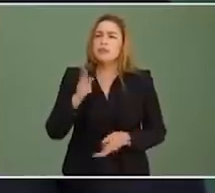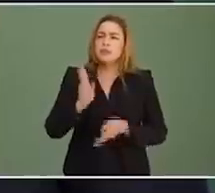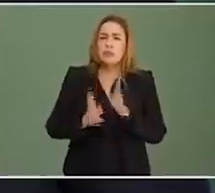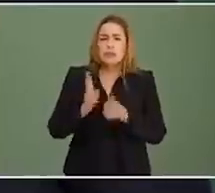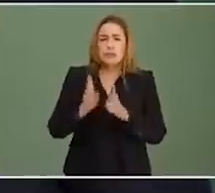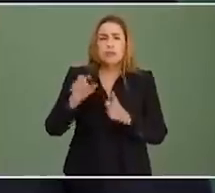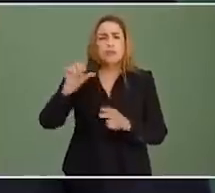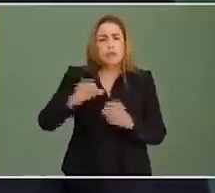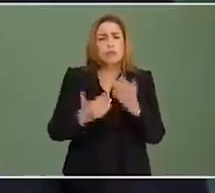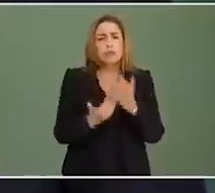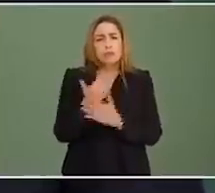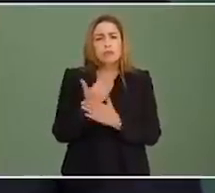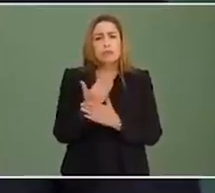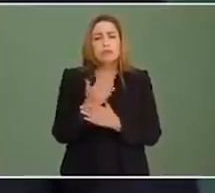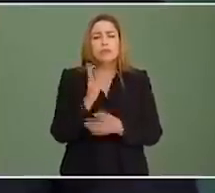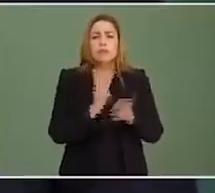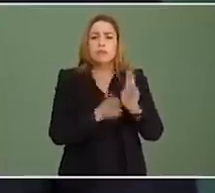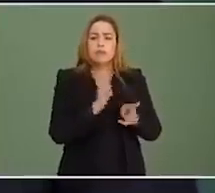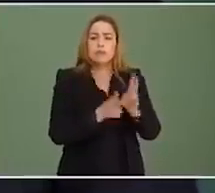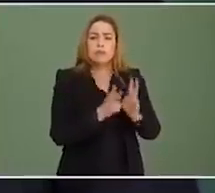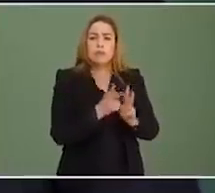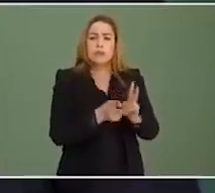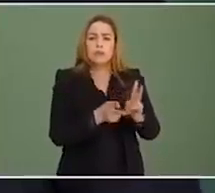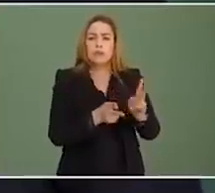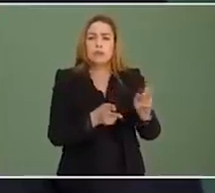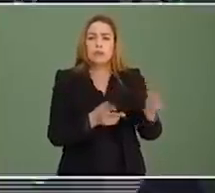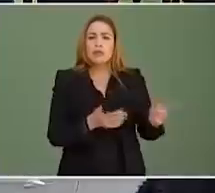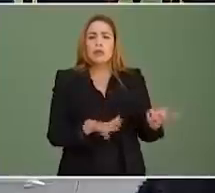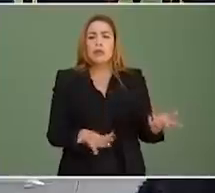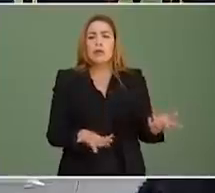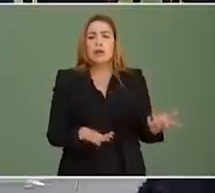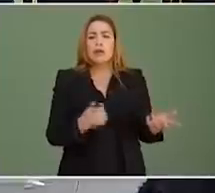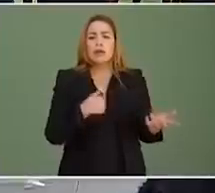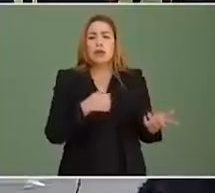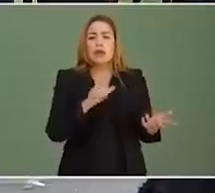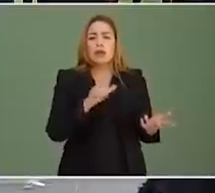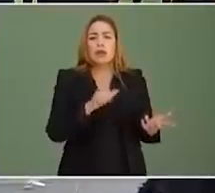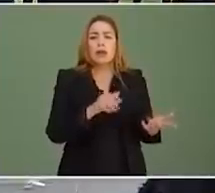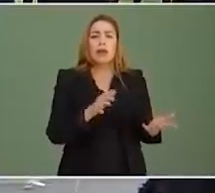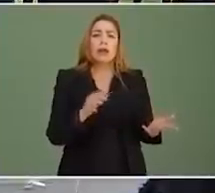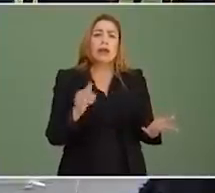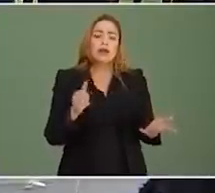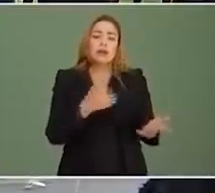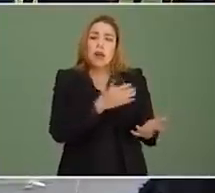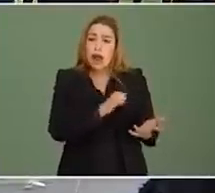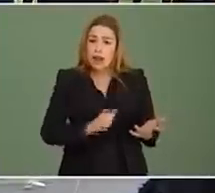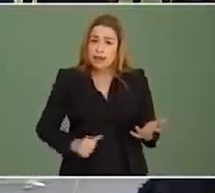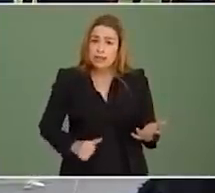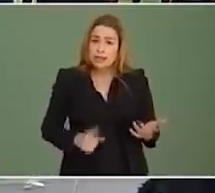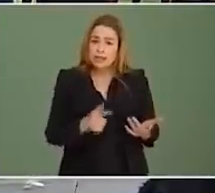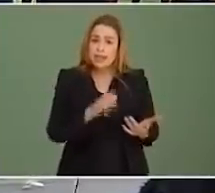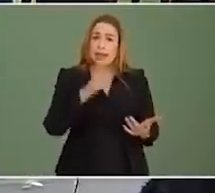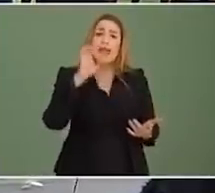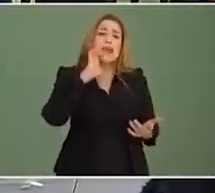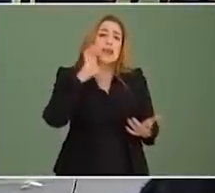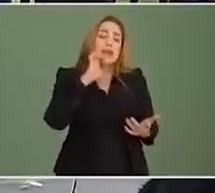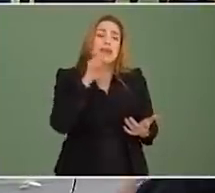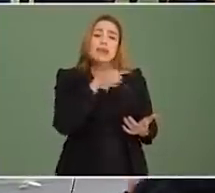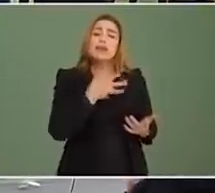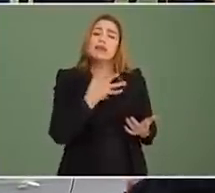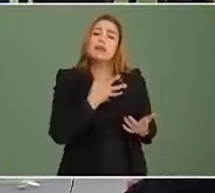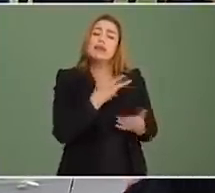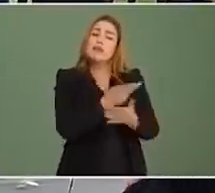mañana con la alcaldesa de escobedo ella tiene un plan muy importante muy interesante